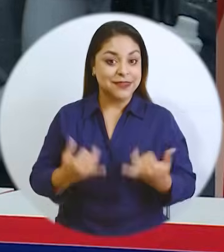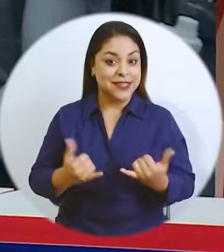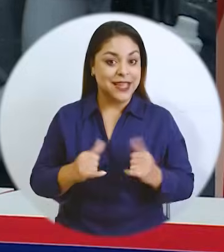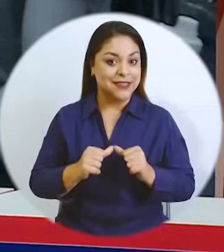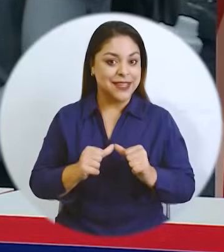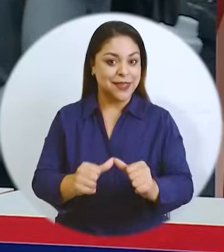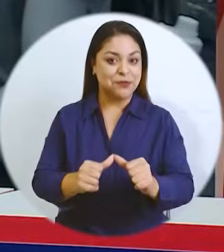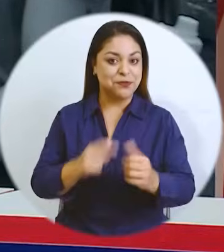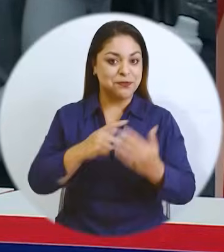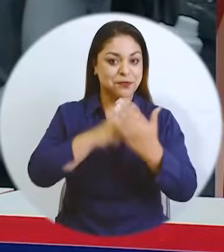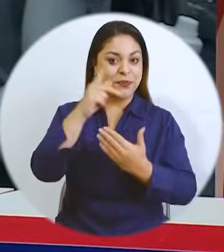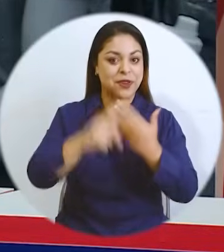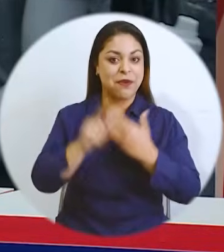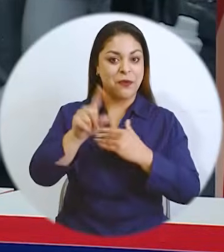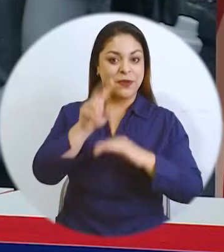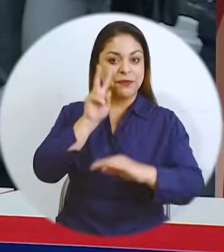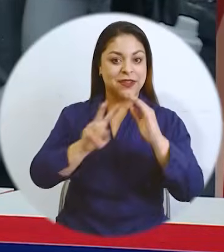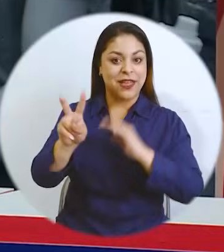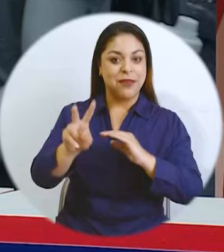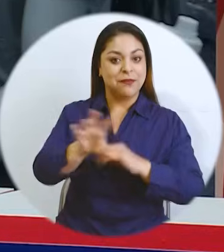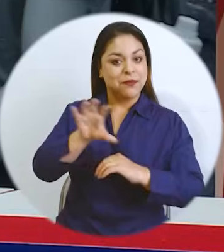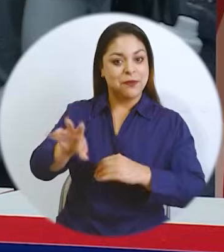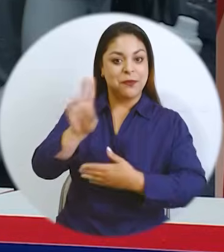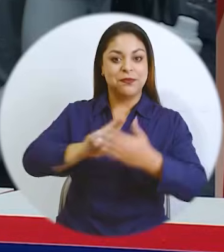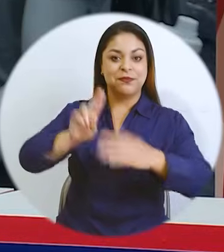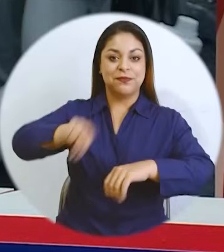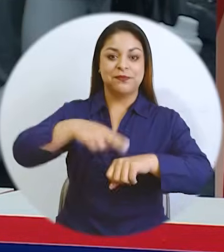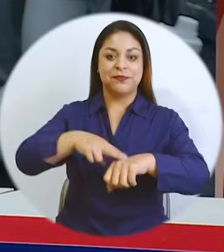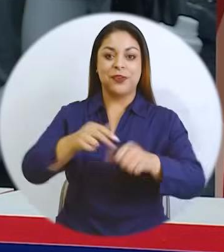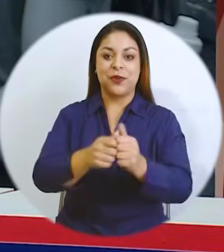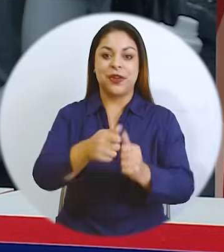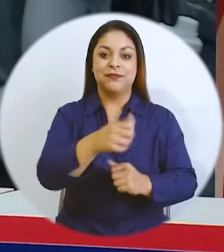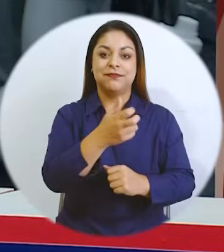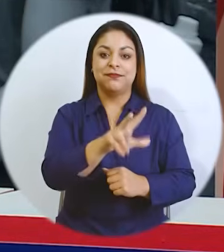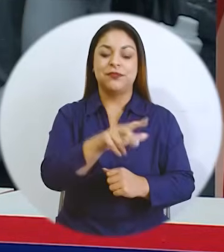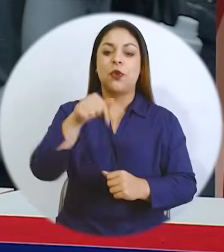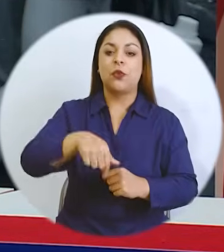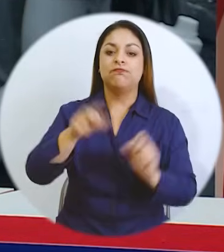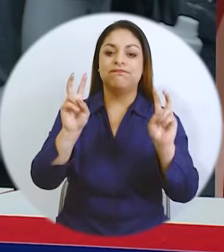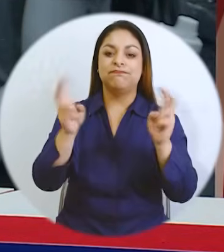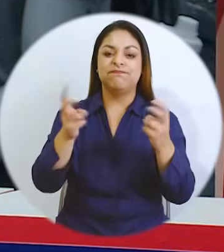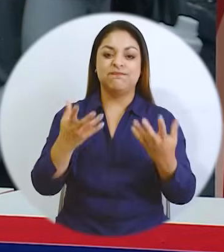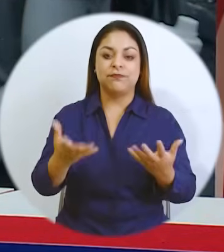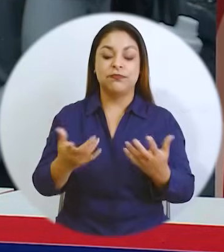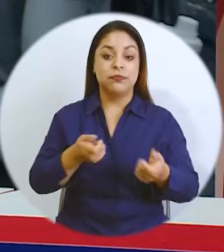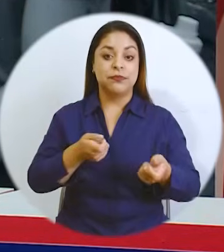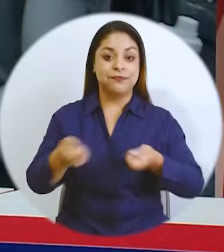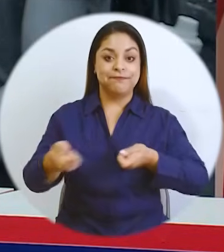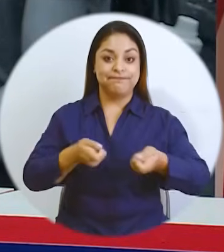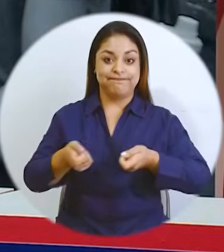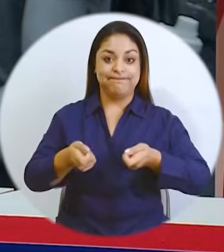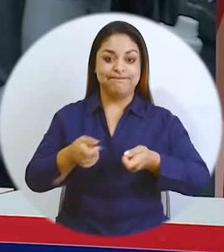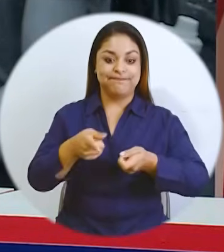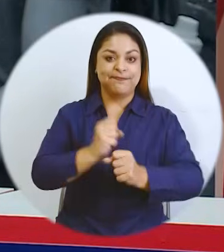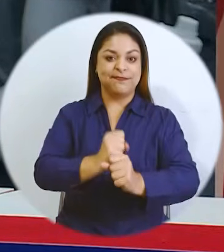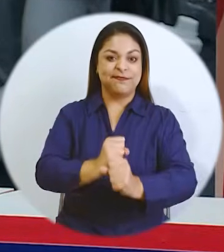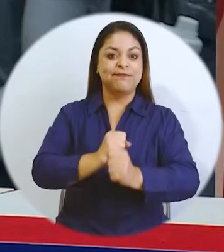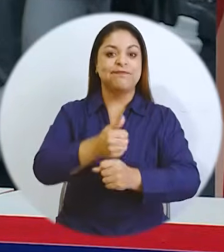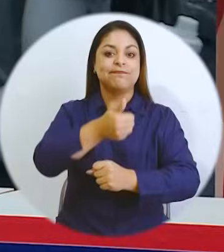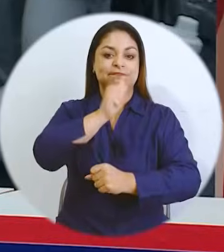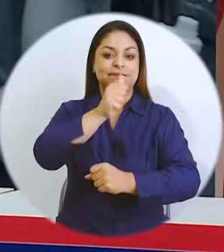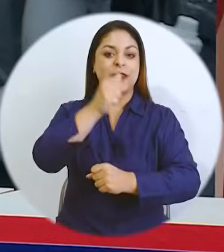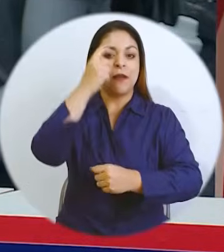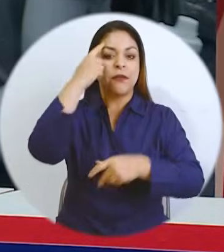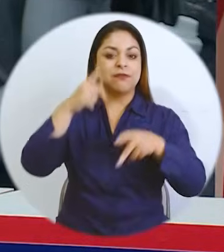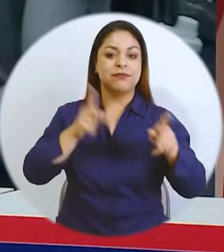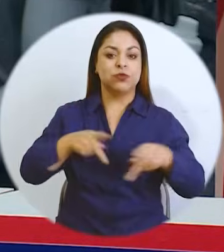Continúa usted con una mirada del programa de la Universidad Nacional y de CINAR S.A. Hoy con el tema de la gestión segura del agua para